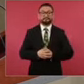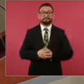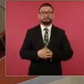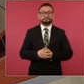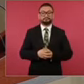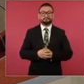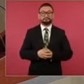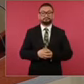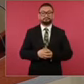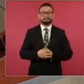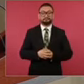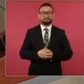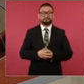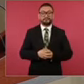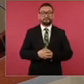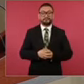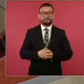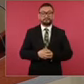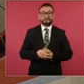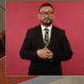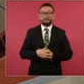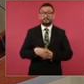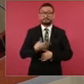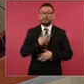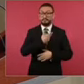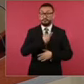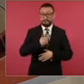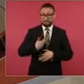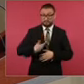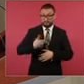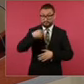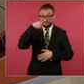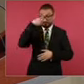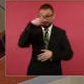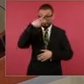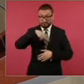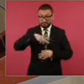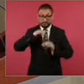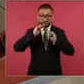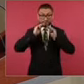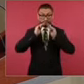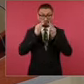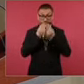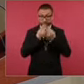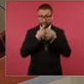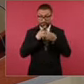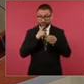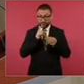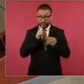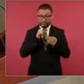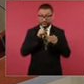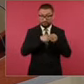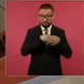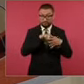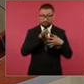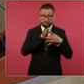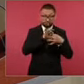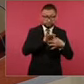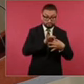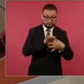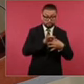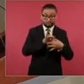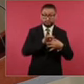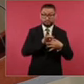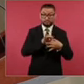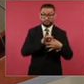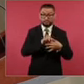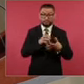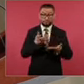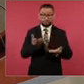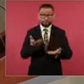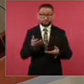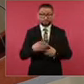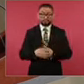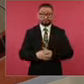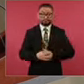de que el presidente de México está vinculado al narcotráfico.